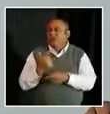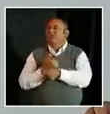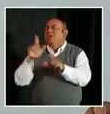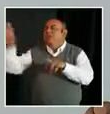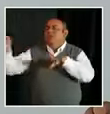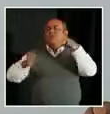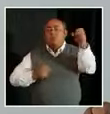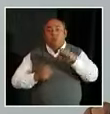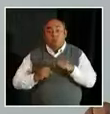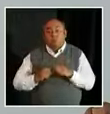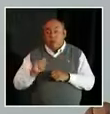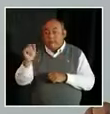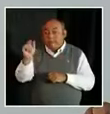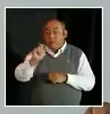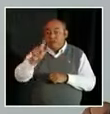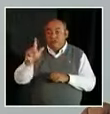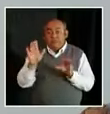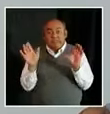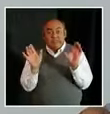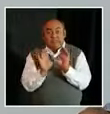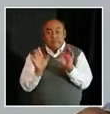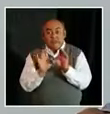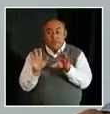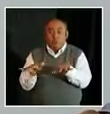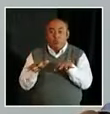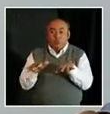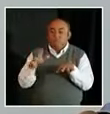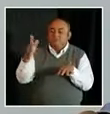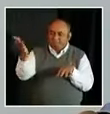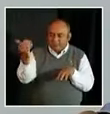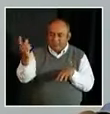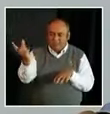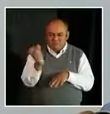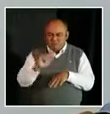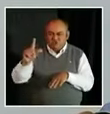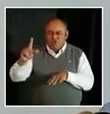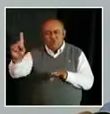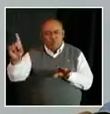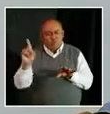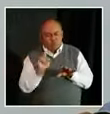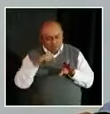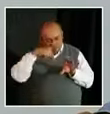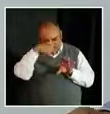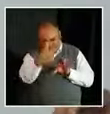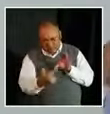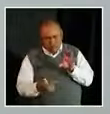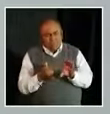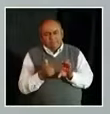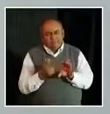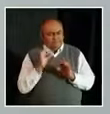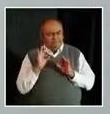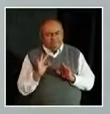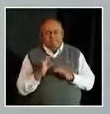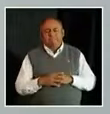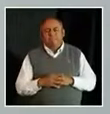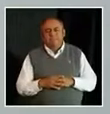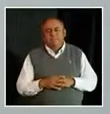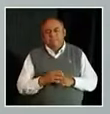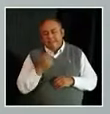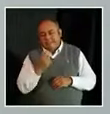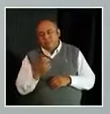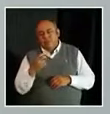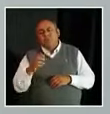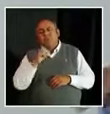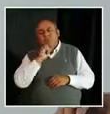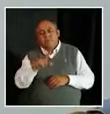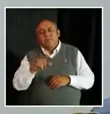Estas crucetas que vemos en este tubo se retiran ya al momento de que se instala la tubería, solamente son para que durante el transporte el